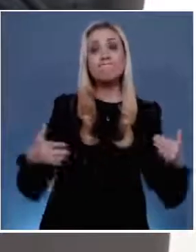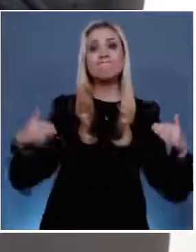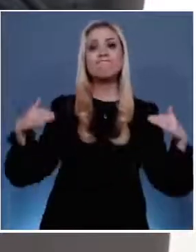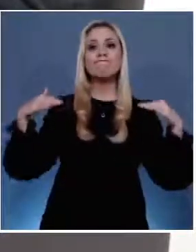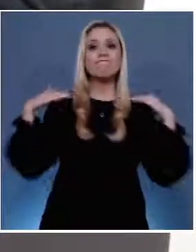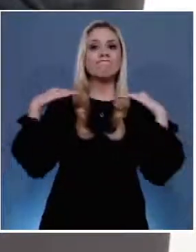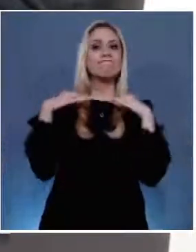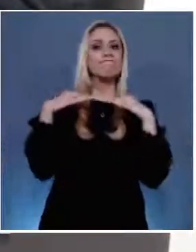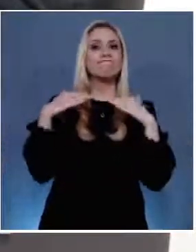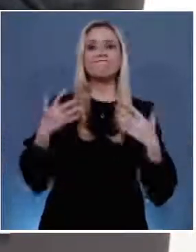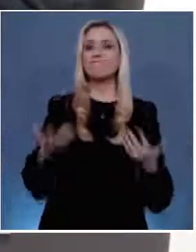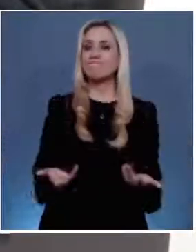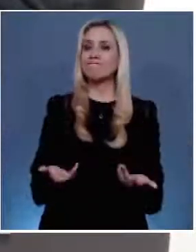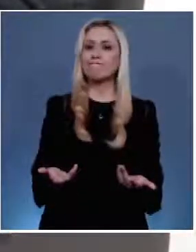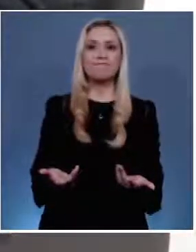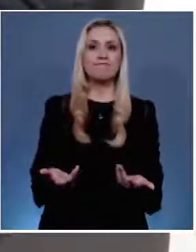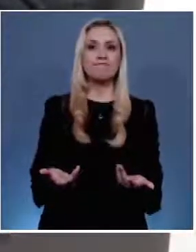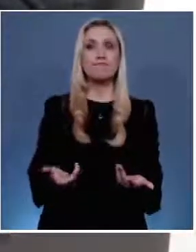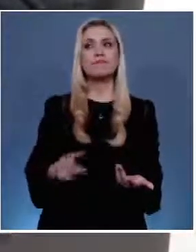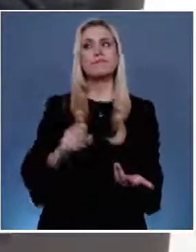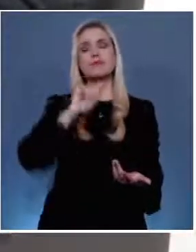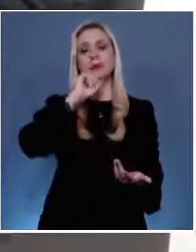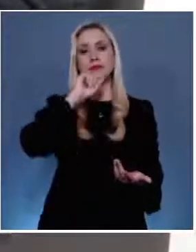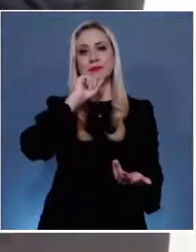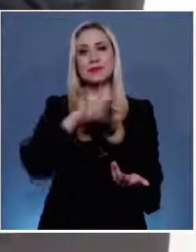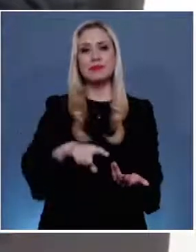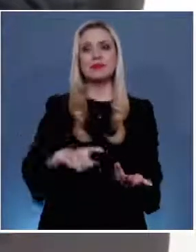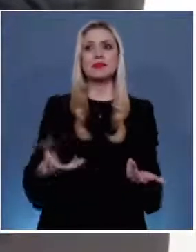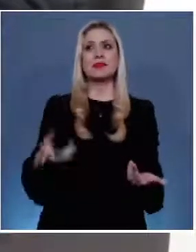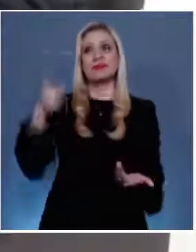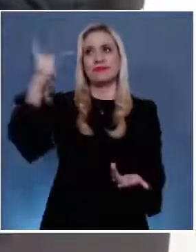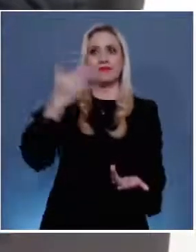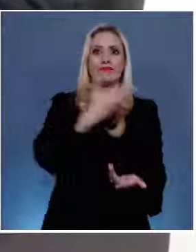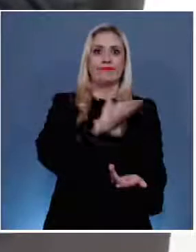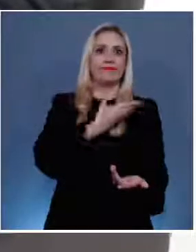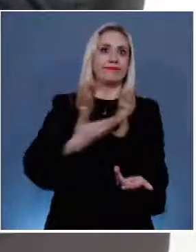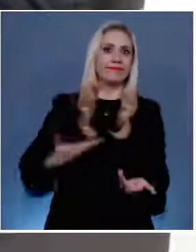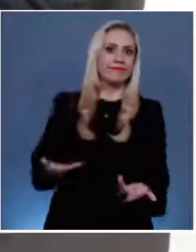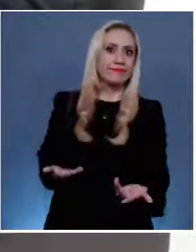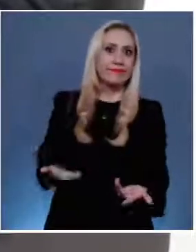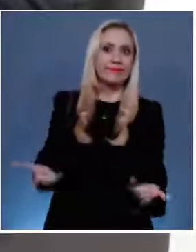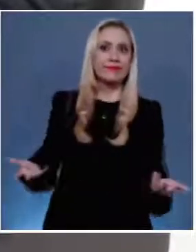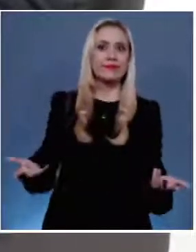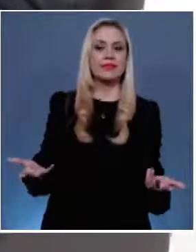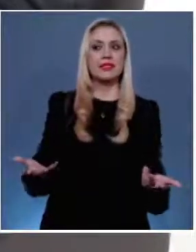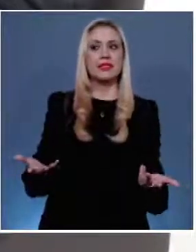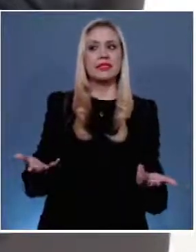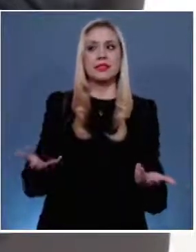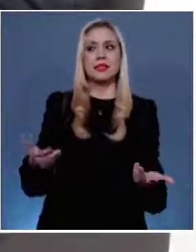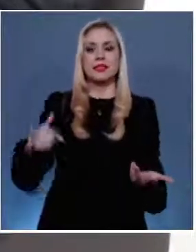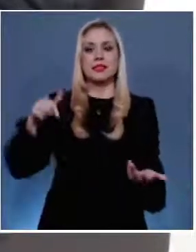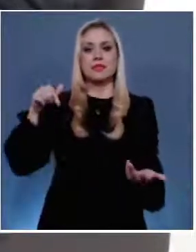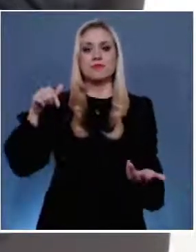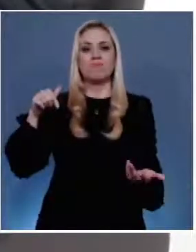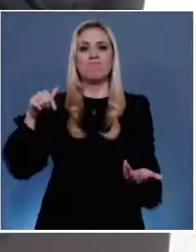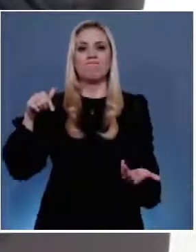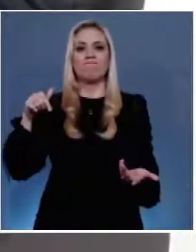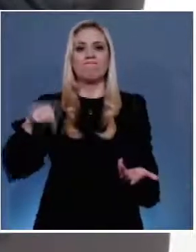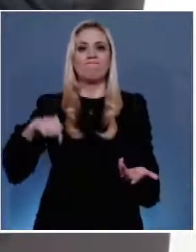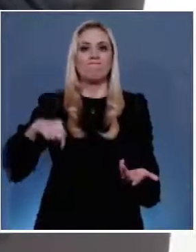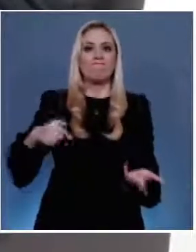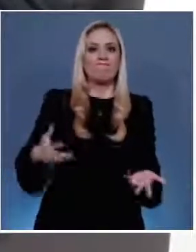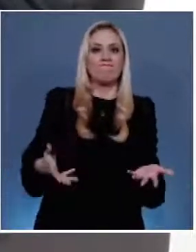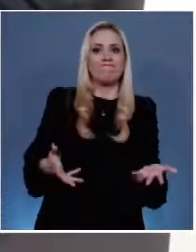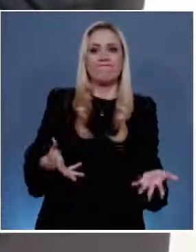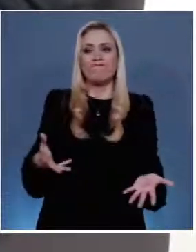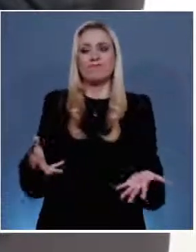también, por mimetismo con el Ejecutivo, el poder también es manejar el